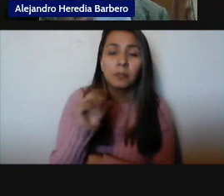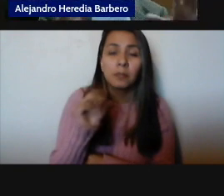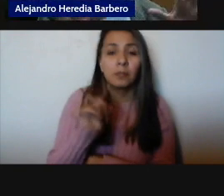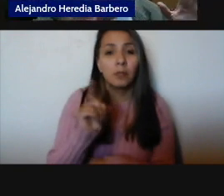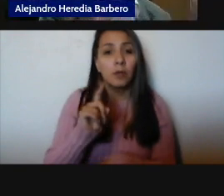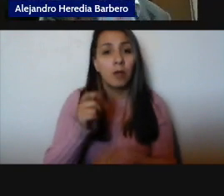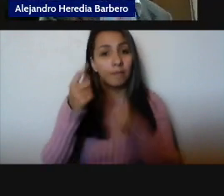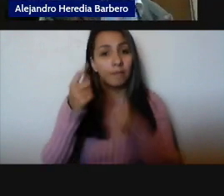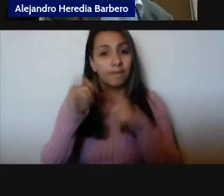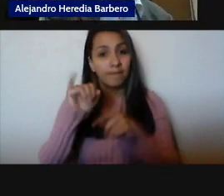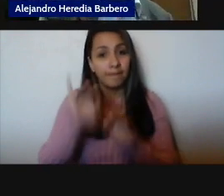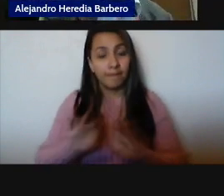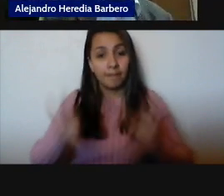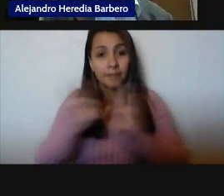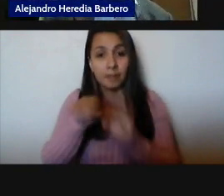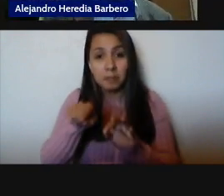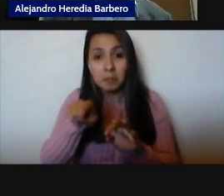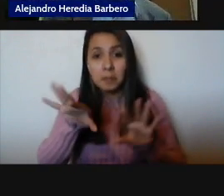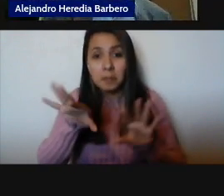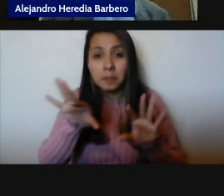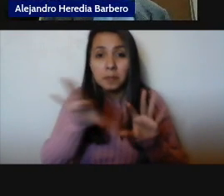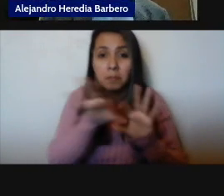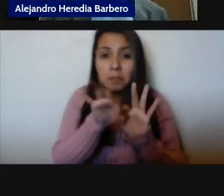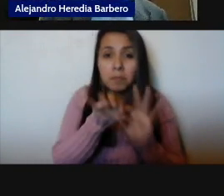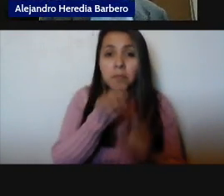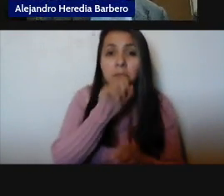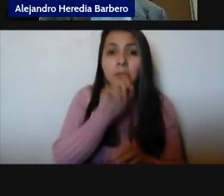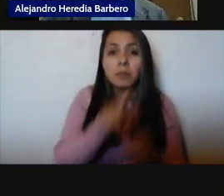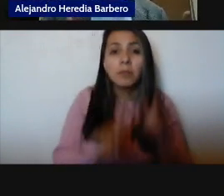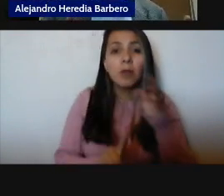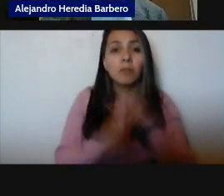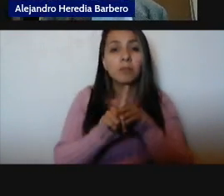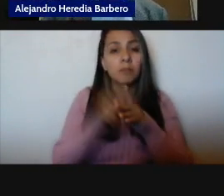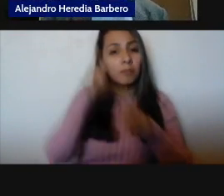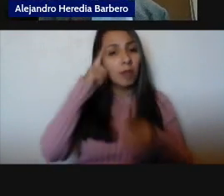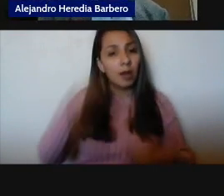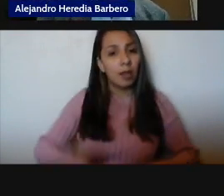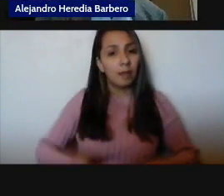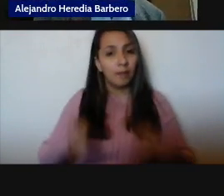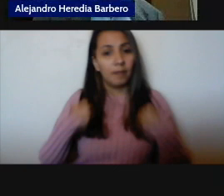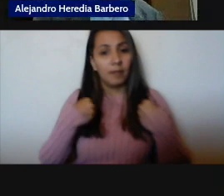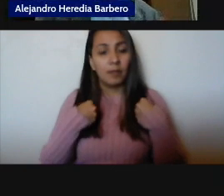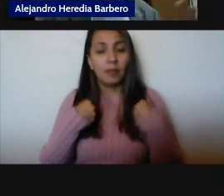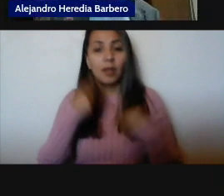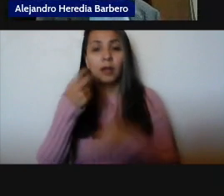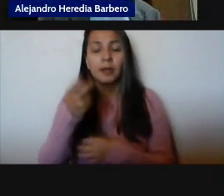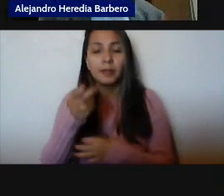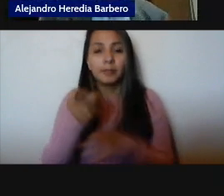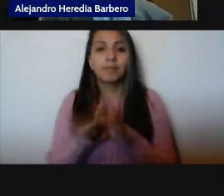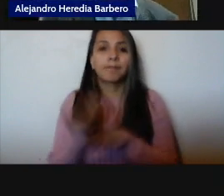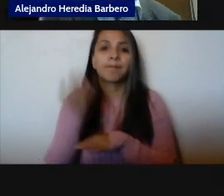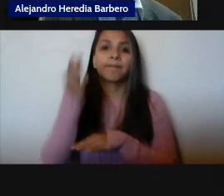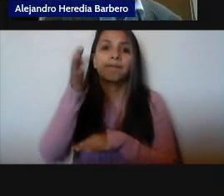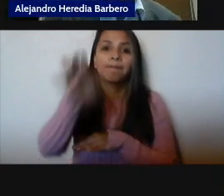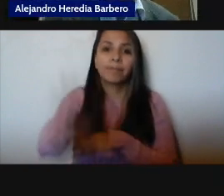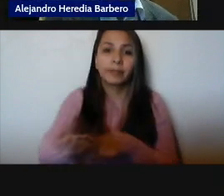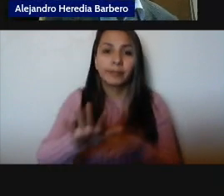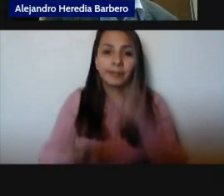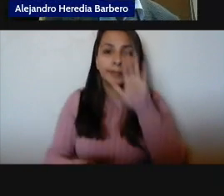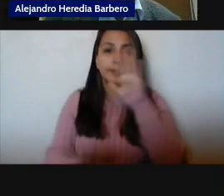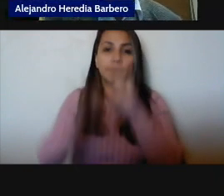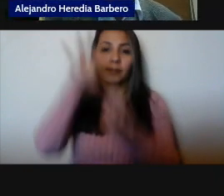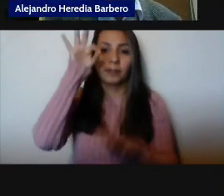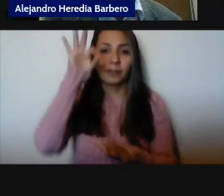que son las moléculas relevantes para la formación de la vida. Y entonces, aquí podríamos indicar que pues, se da un gran paso en